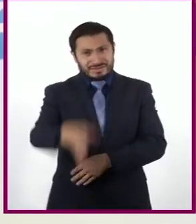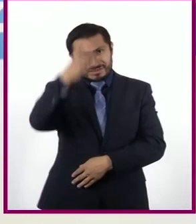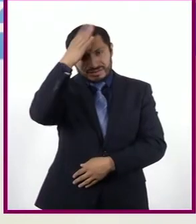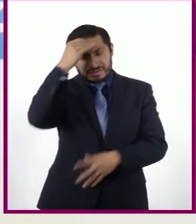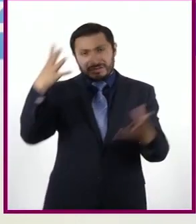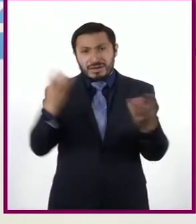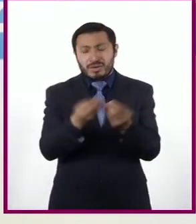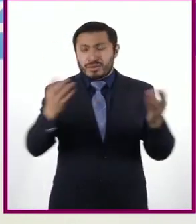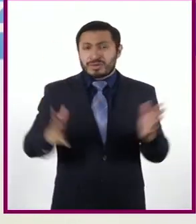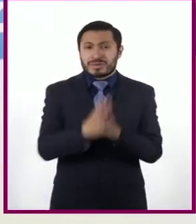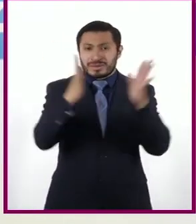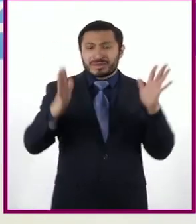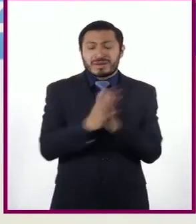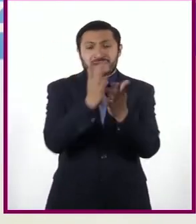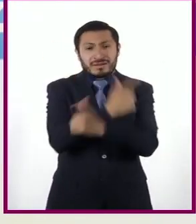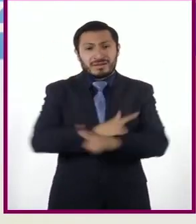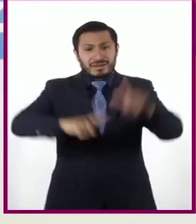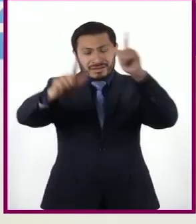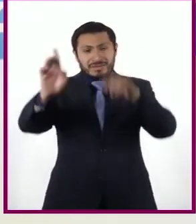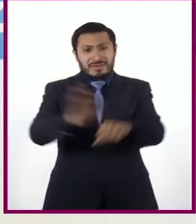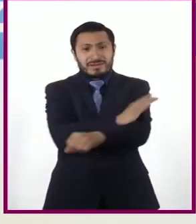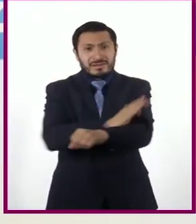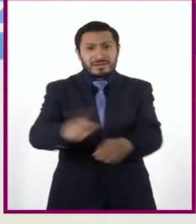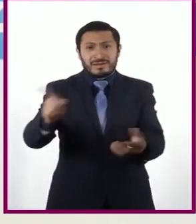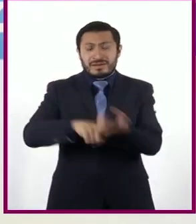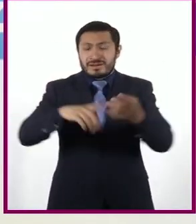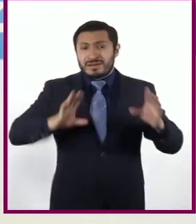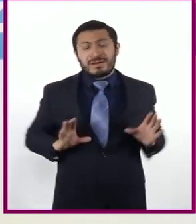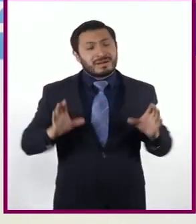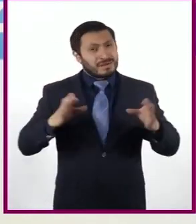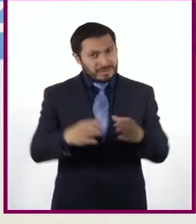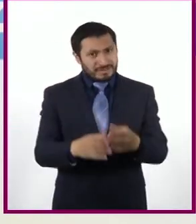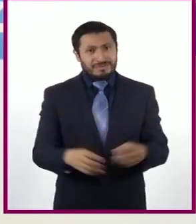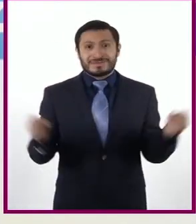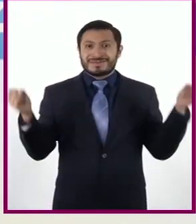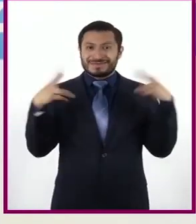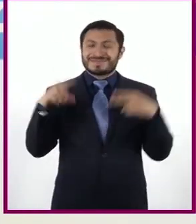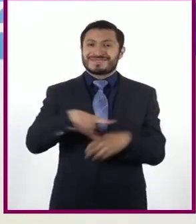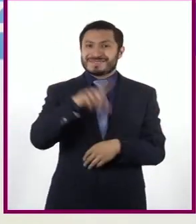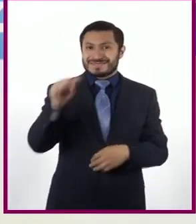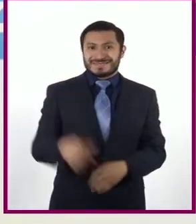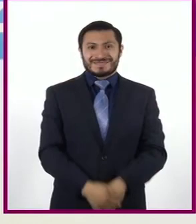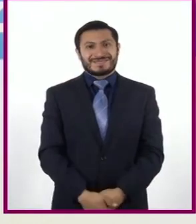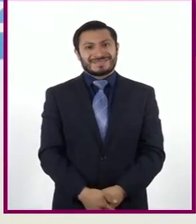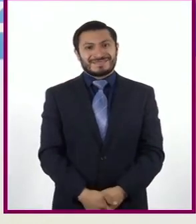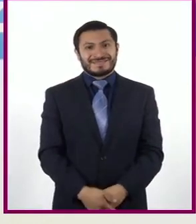participar libremente para favorecer el bienestar colectivo. ¡Hasta pronto!